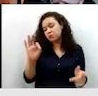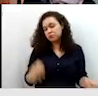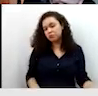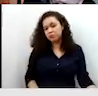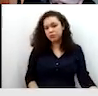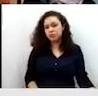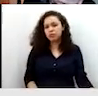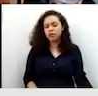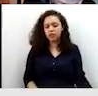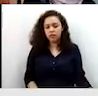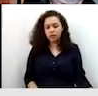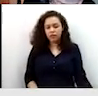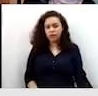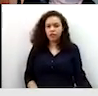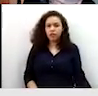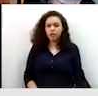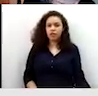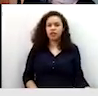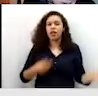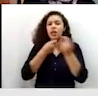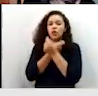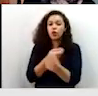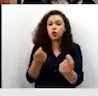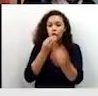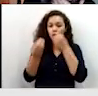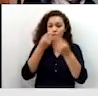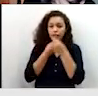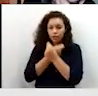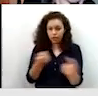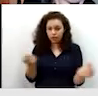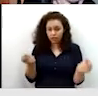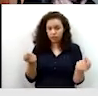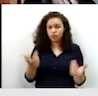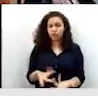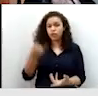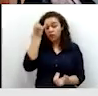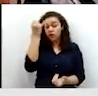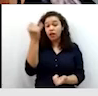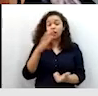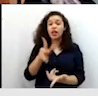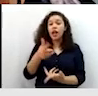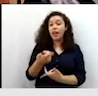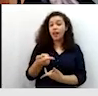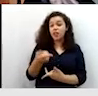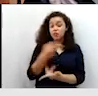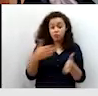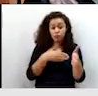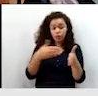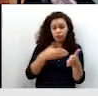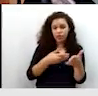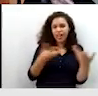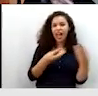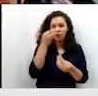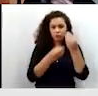Y en este caso, las dietas para niños, lo ideal, o alimentos para niños, lo ideal es que se consuman al momento y no estarlos guardando, sobre todo como